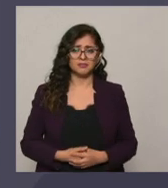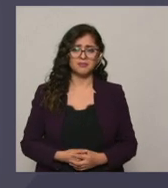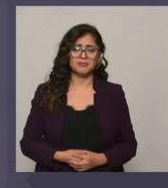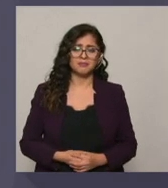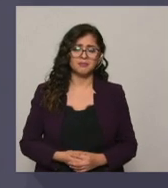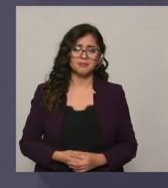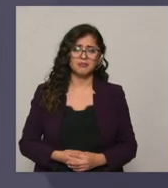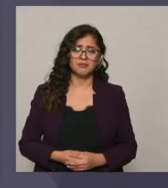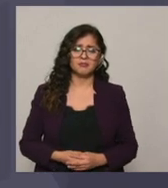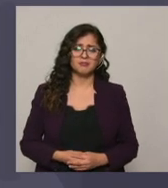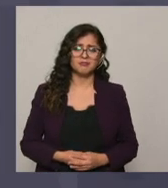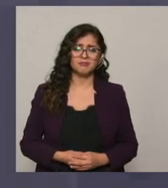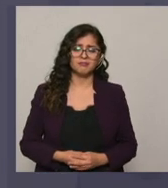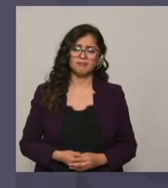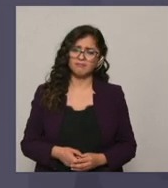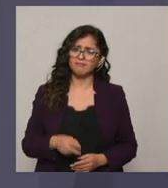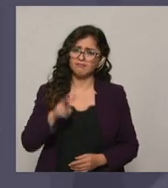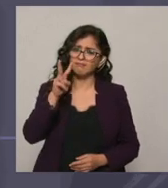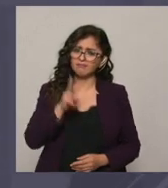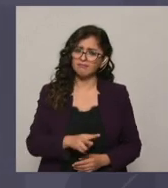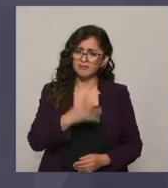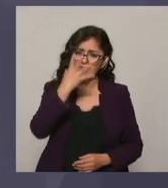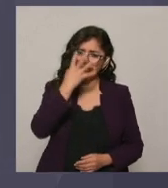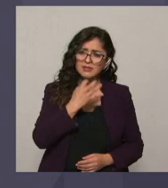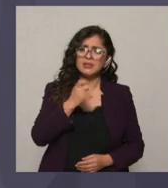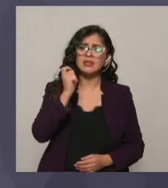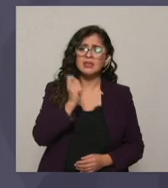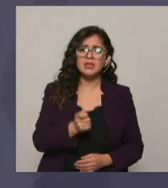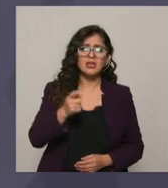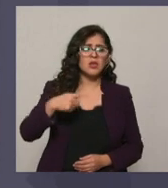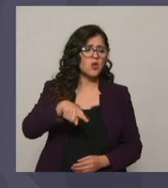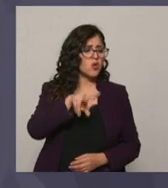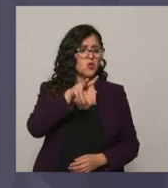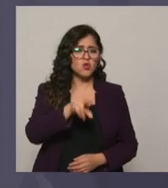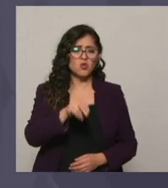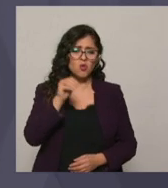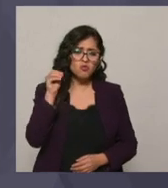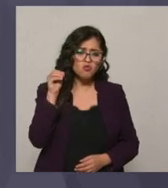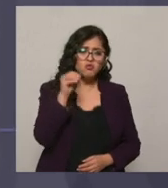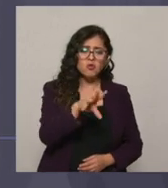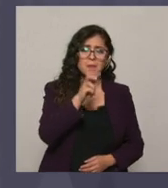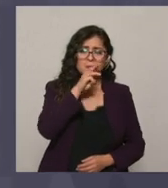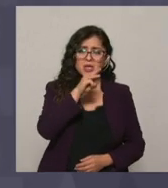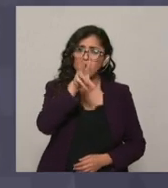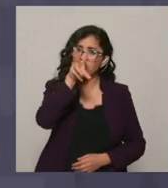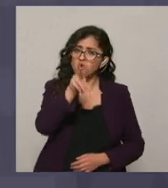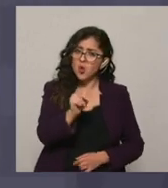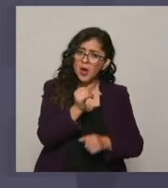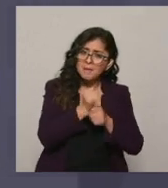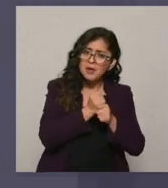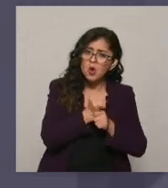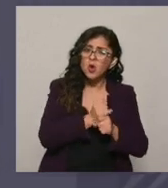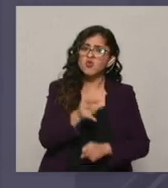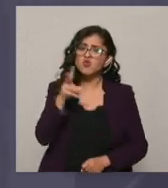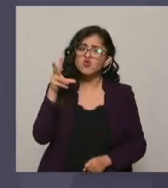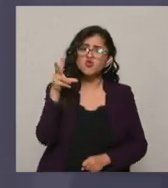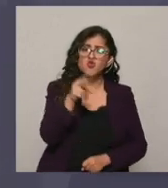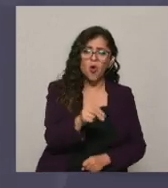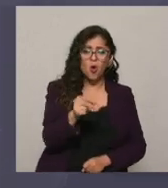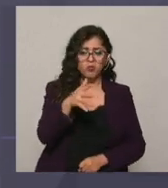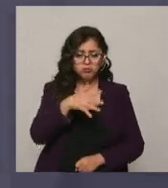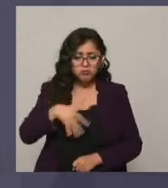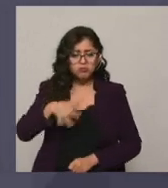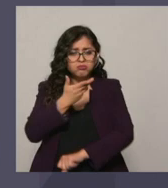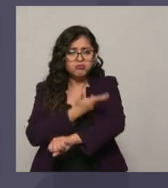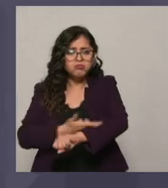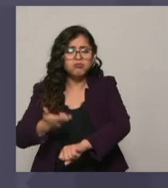Qué triste, porque finalmente también estos mensajes de no investigación, de no generar lo necesario para